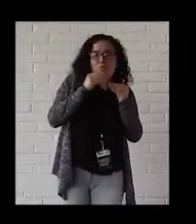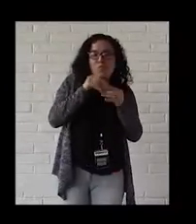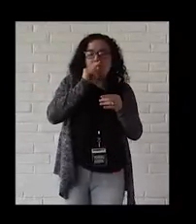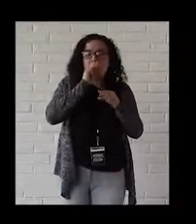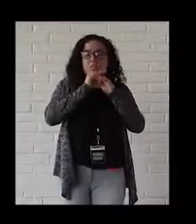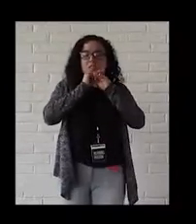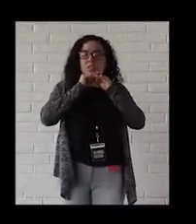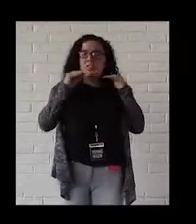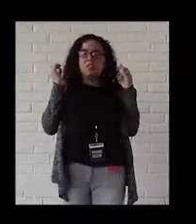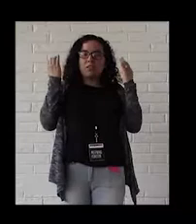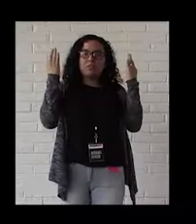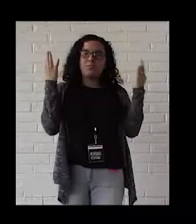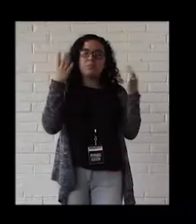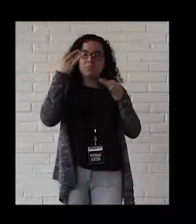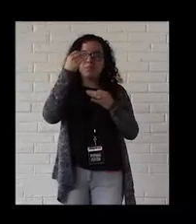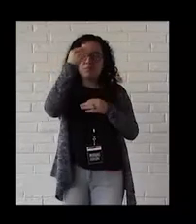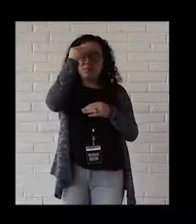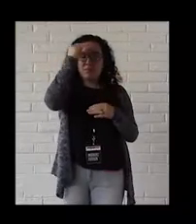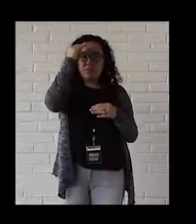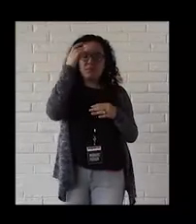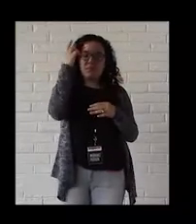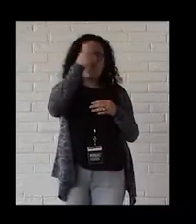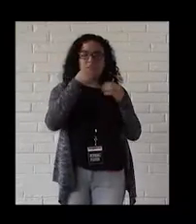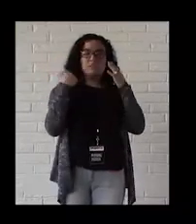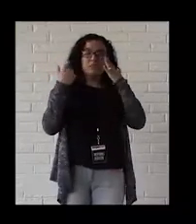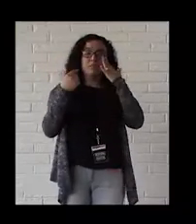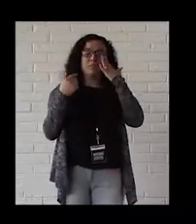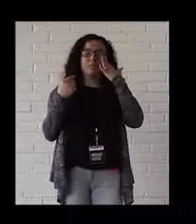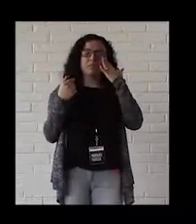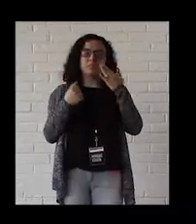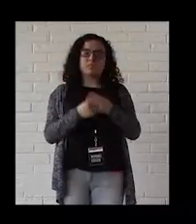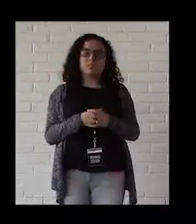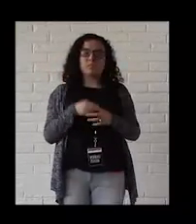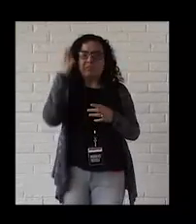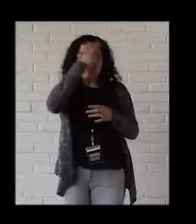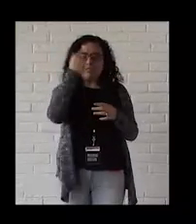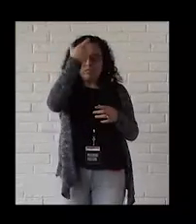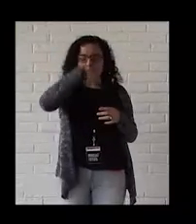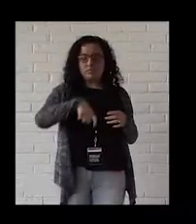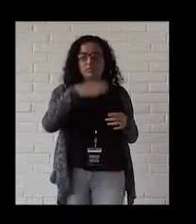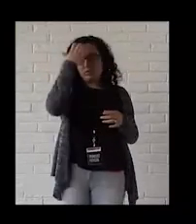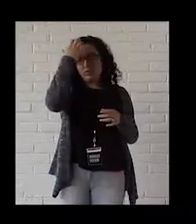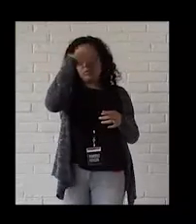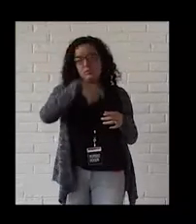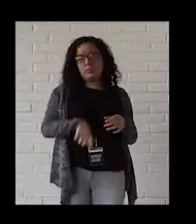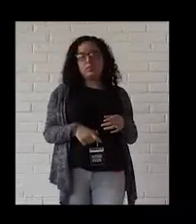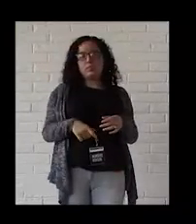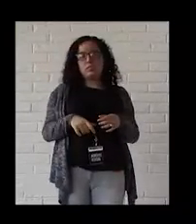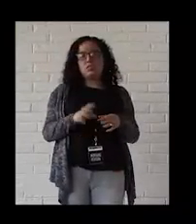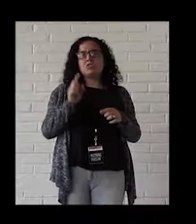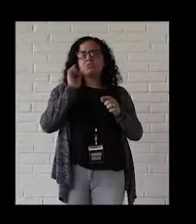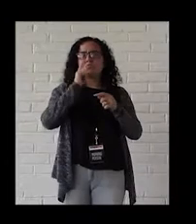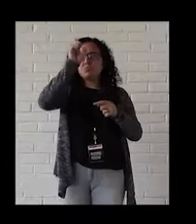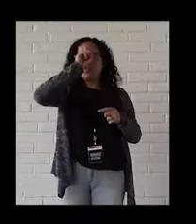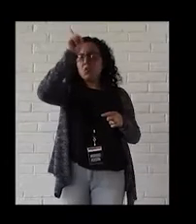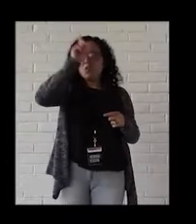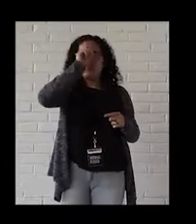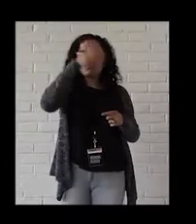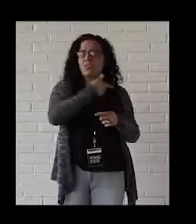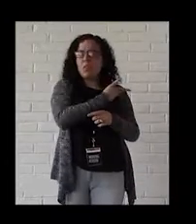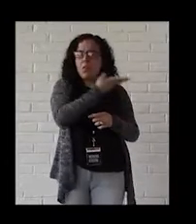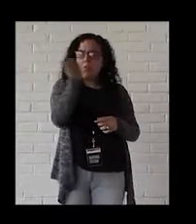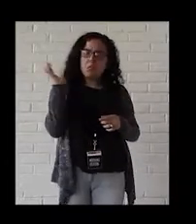para tener este tipo de, para encontrar estas cosas, pero yo definitivamente sí recomendaría que busquemos prácticas de